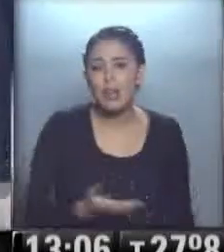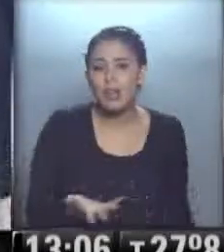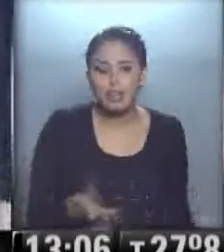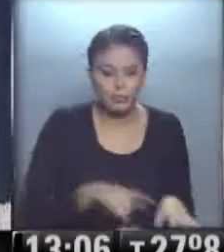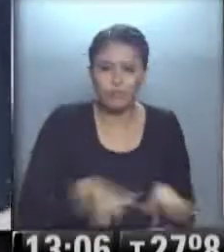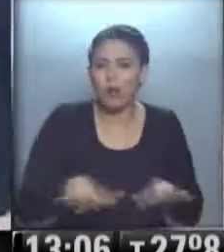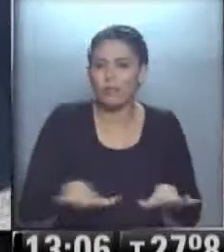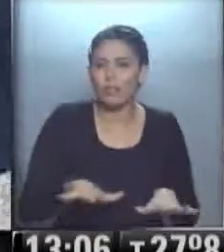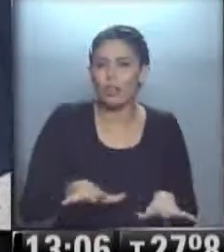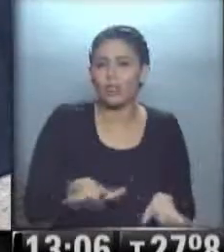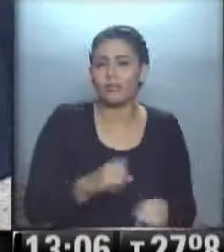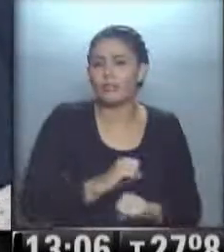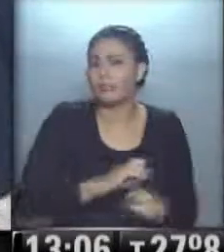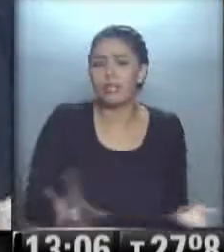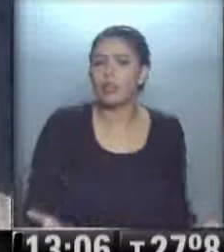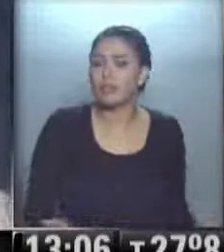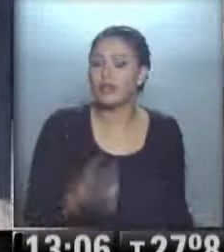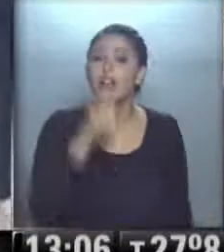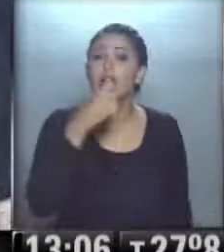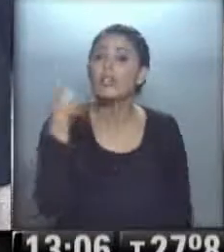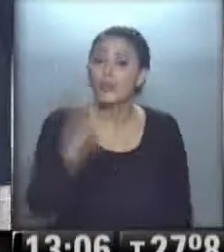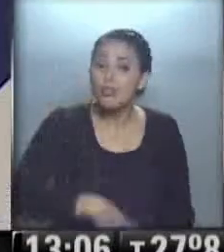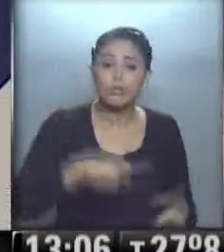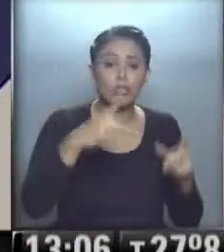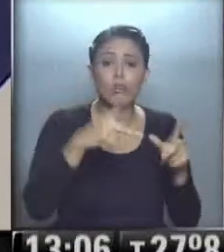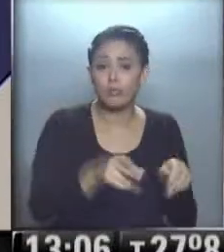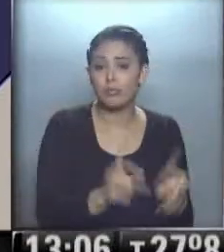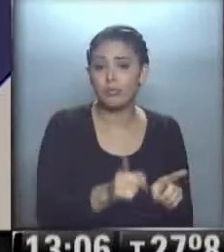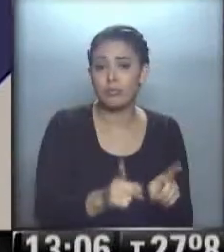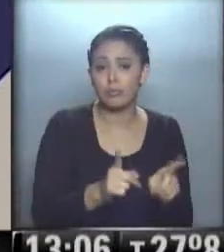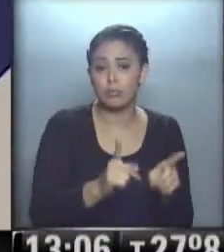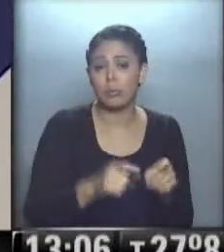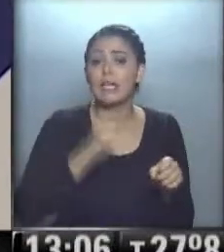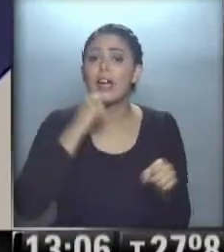en un momento muy crítico. Lo que sí que no vamos a levantar el corte hasta que todos los vecinos no tengan agua y luz.